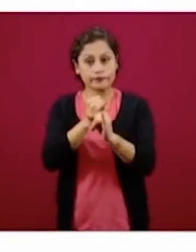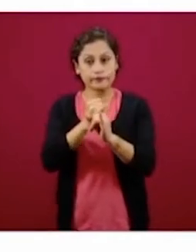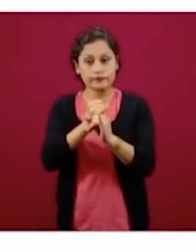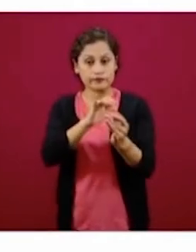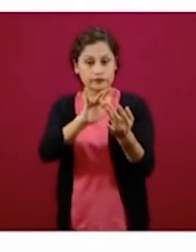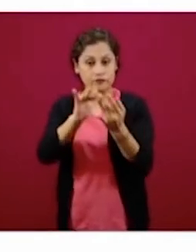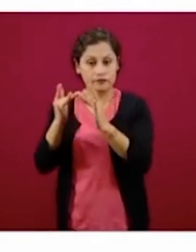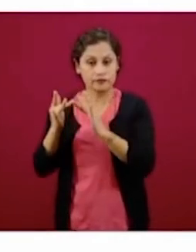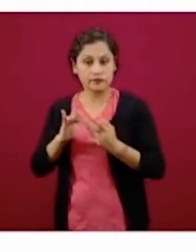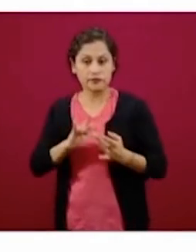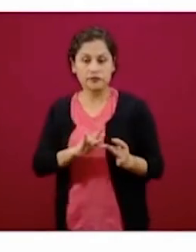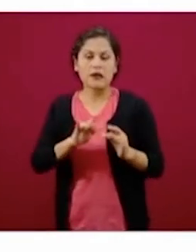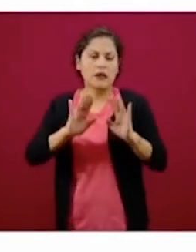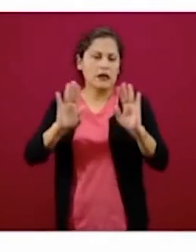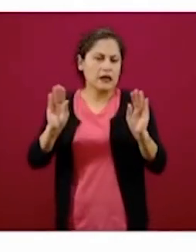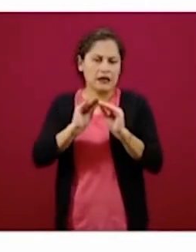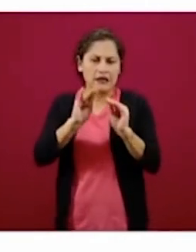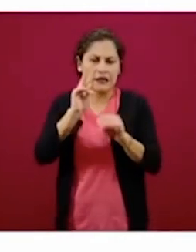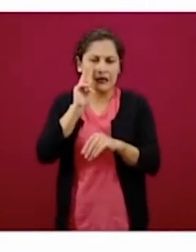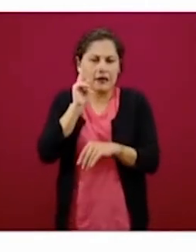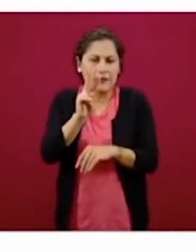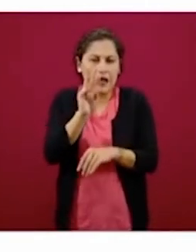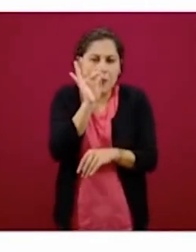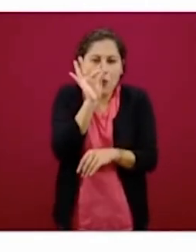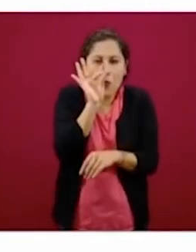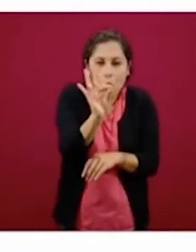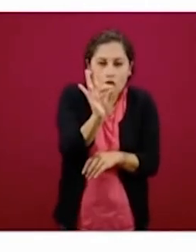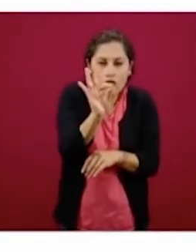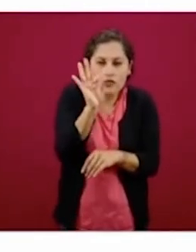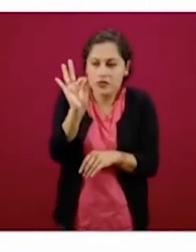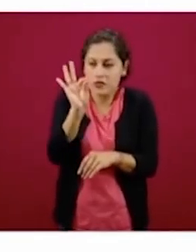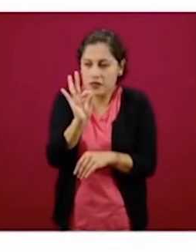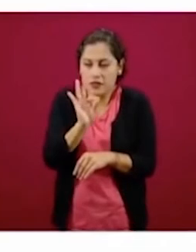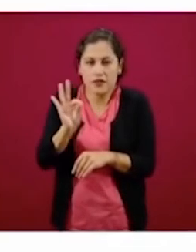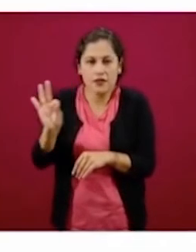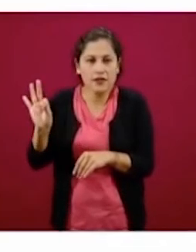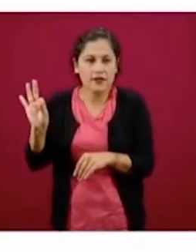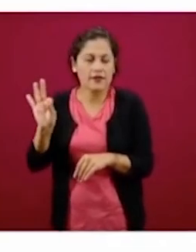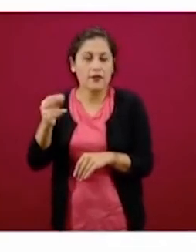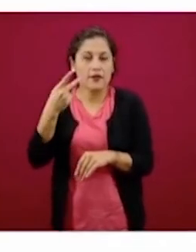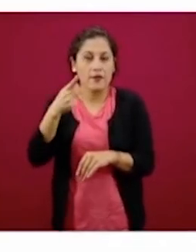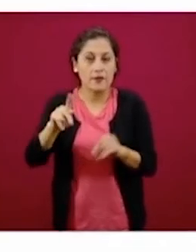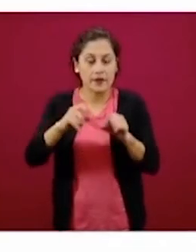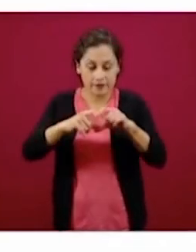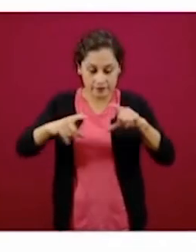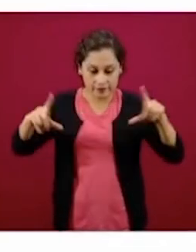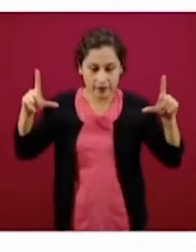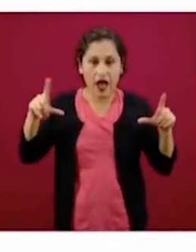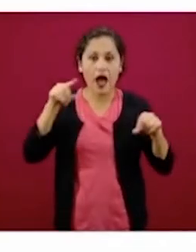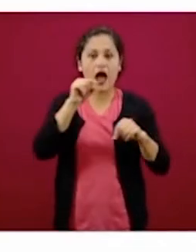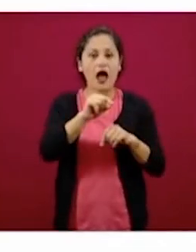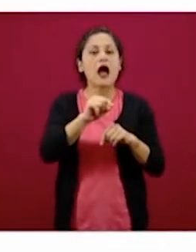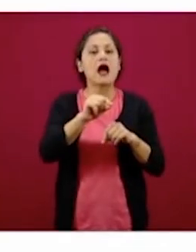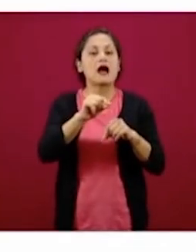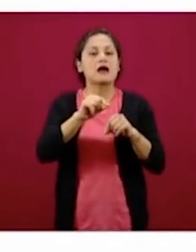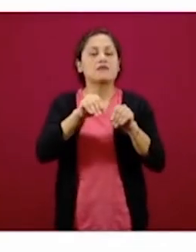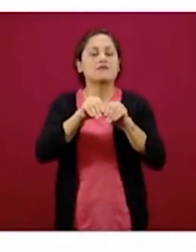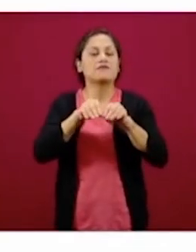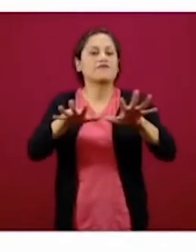Claro que son puntitos y ya se sabe que un puntito en un mapota es una manchota, y entonces digamos que es un poco